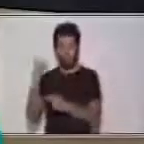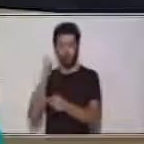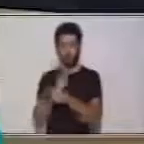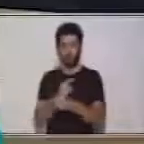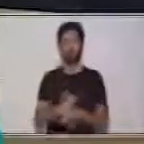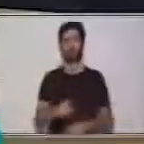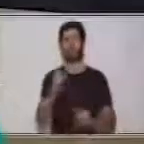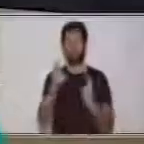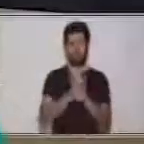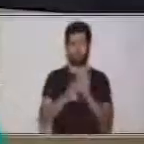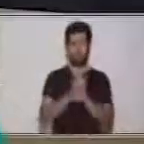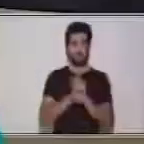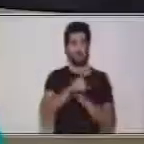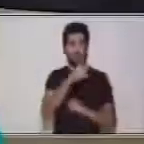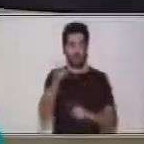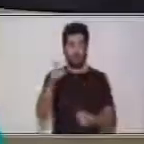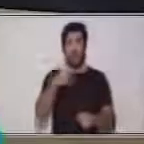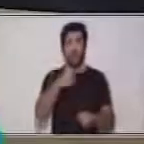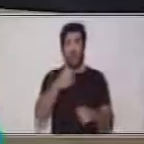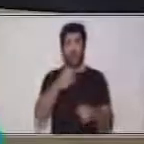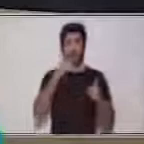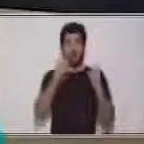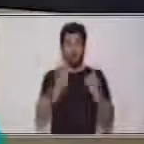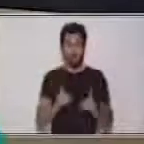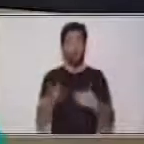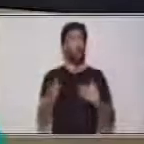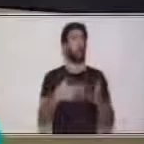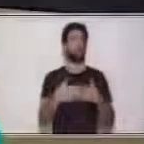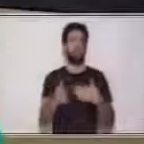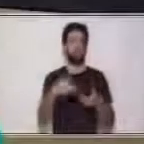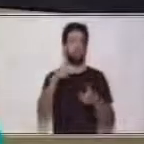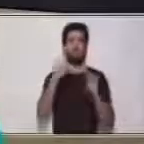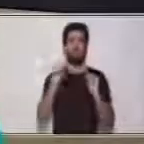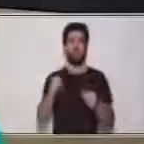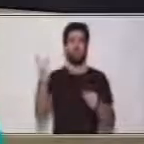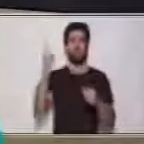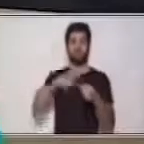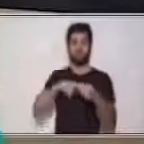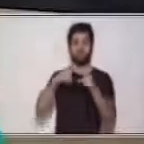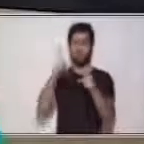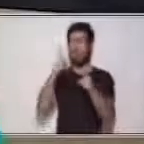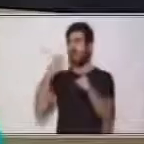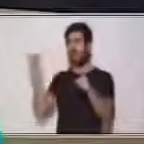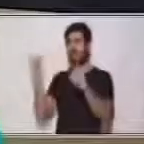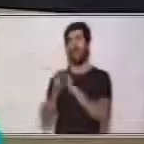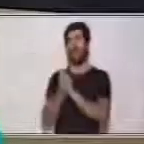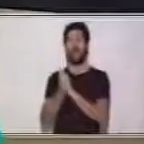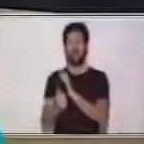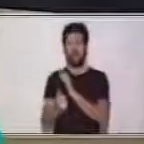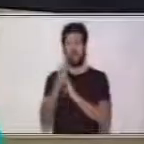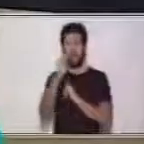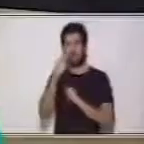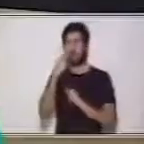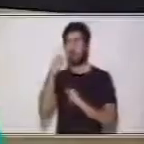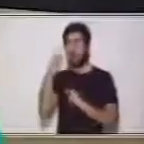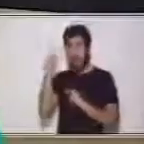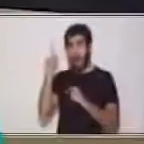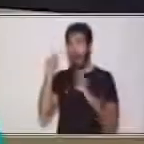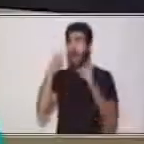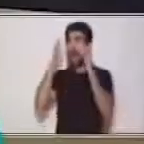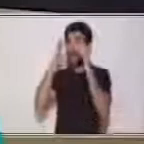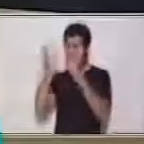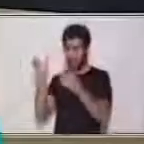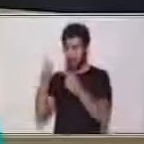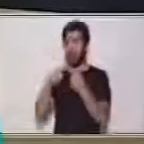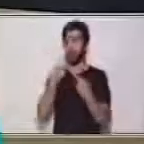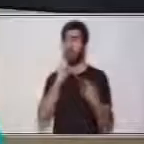alguna persona con discapacidad, este tema les ayudará a ejercitar habilidades y destrezas como la atención, la